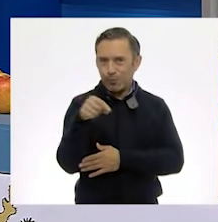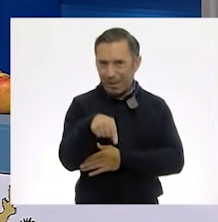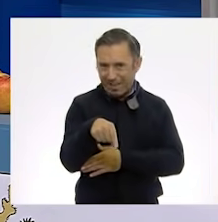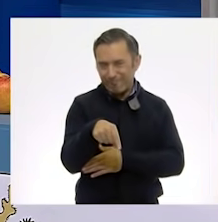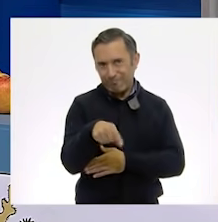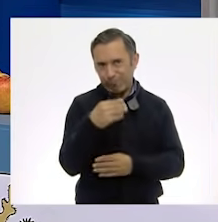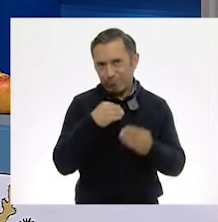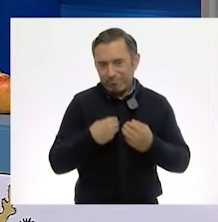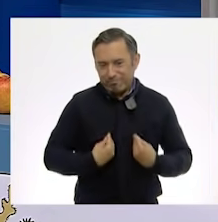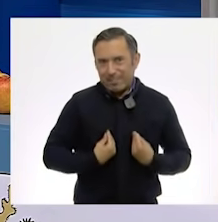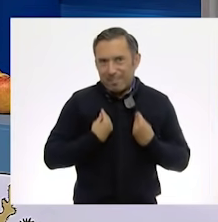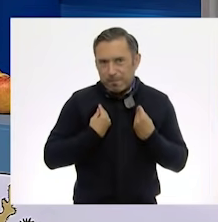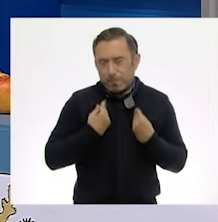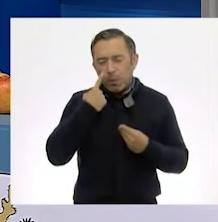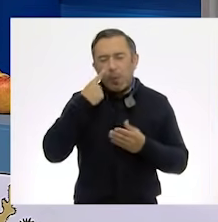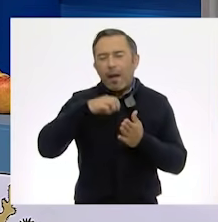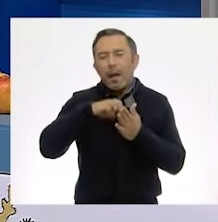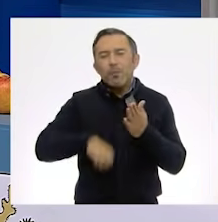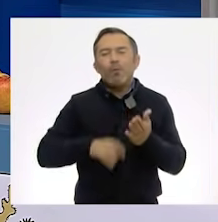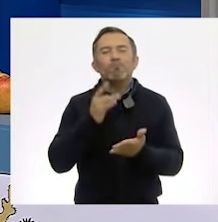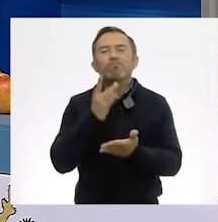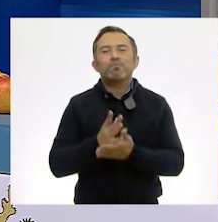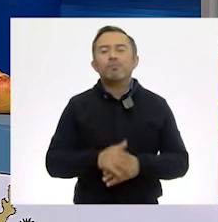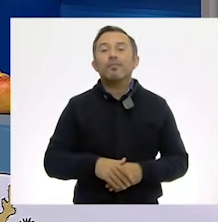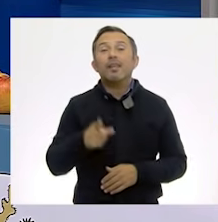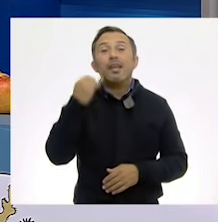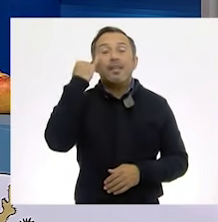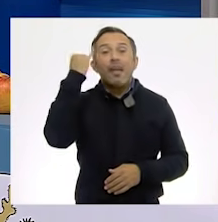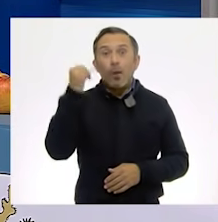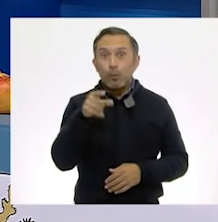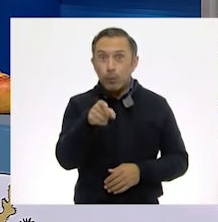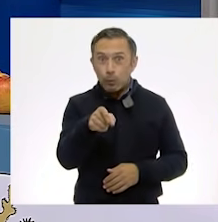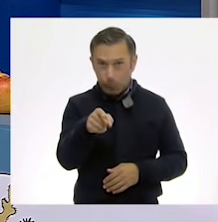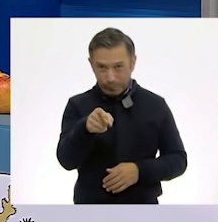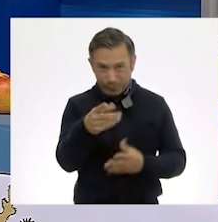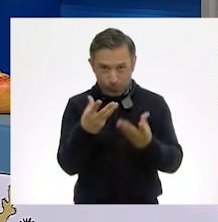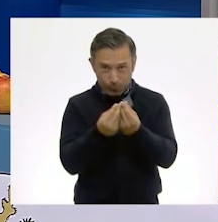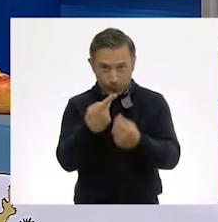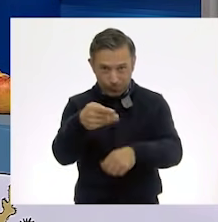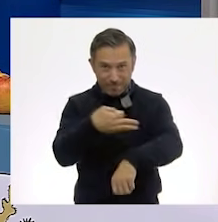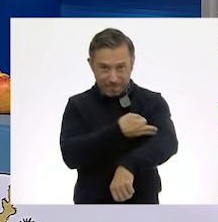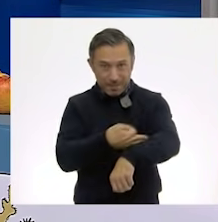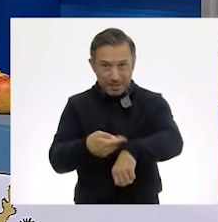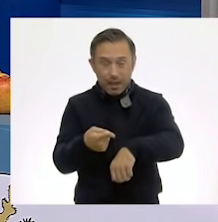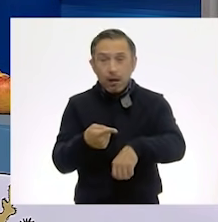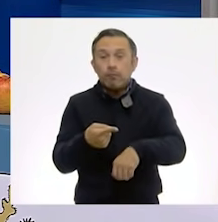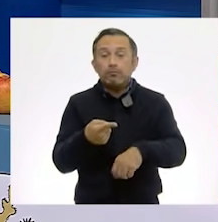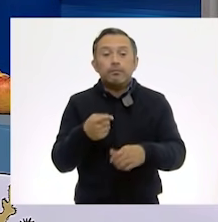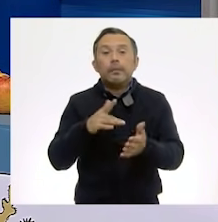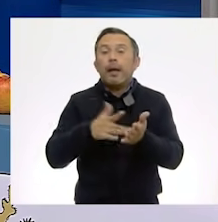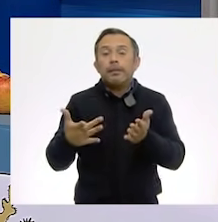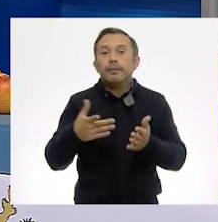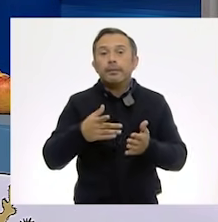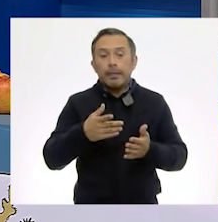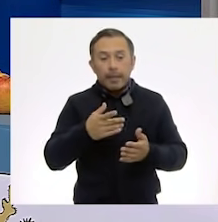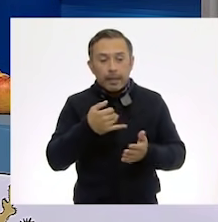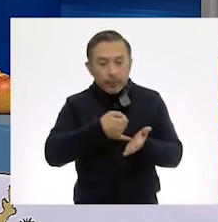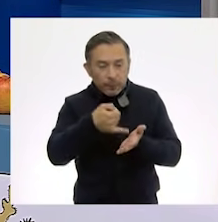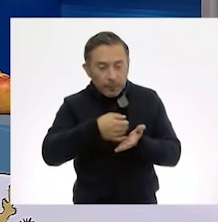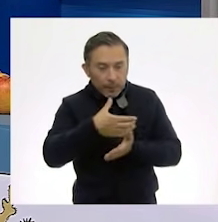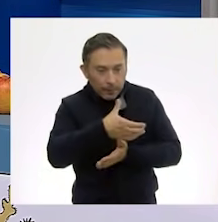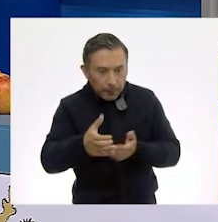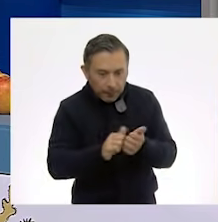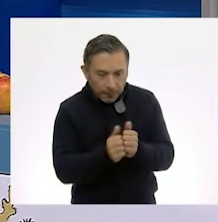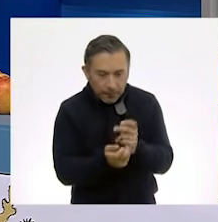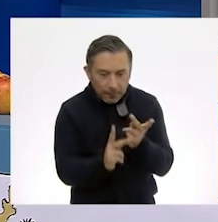ejemplo. Imagina comida para ti y para tu familia, gracias a la agricultura, la domesticación de animales y la